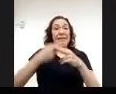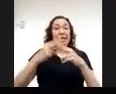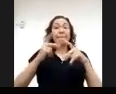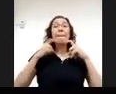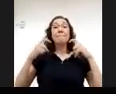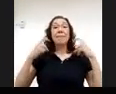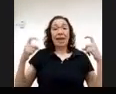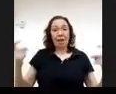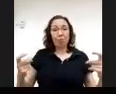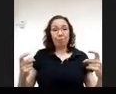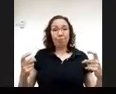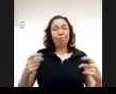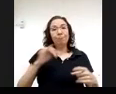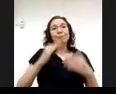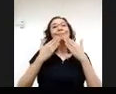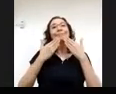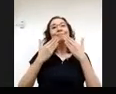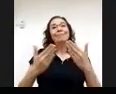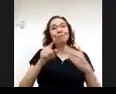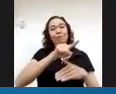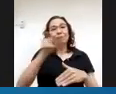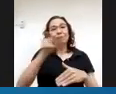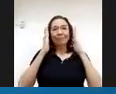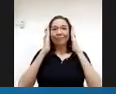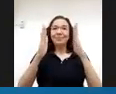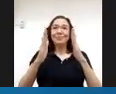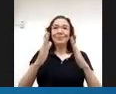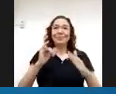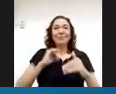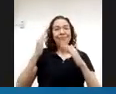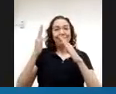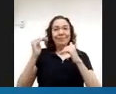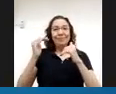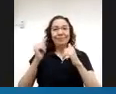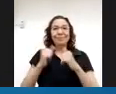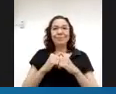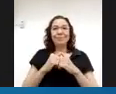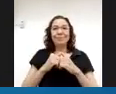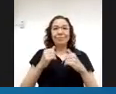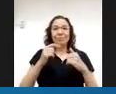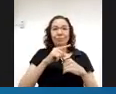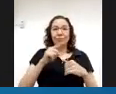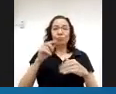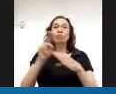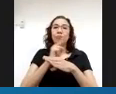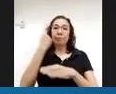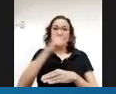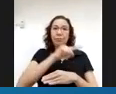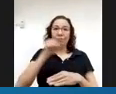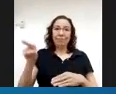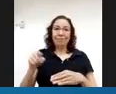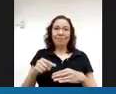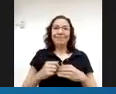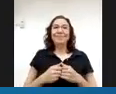pecado. Yo les agradezco su atención y espero que haya sido de utilidad para ustedes.